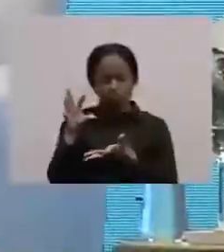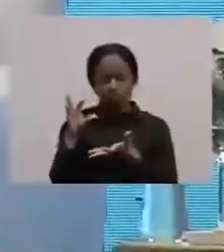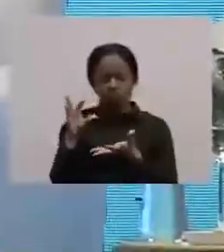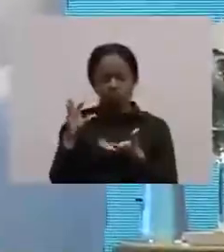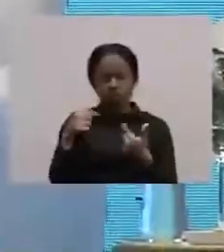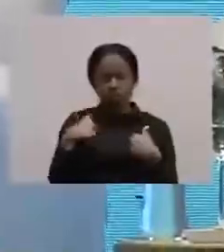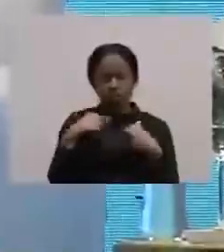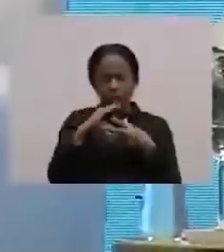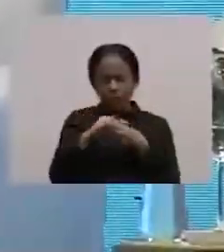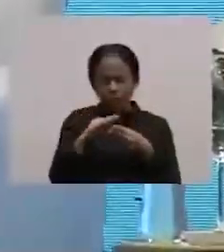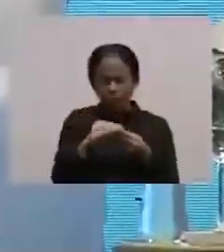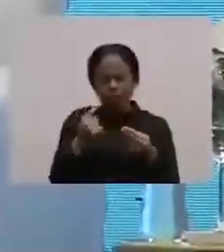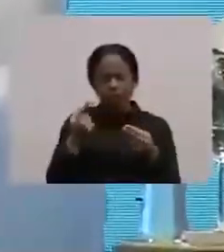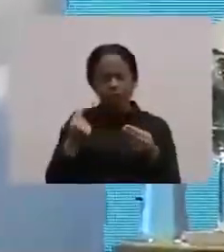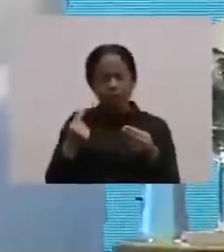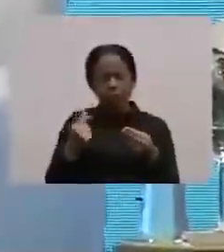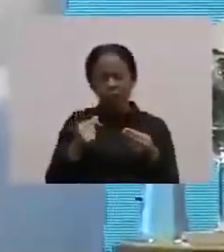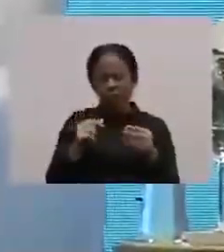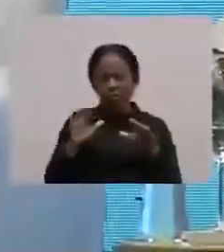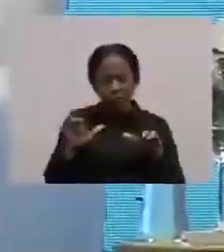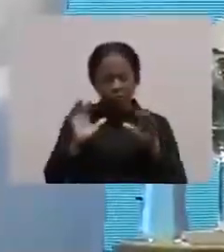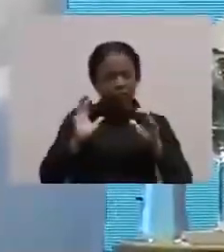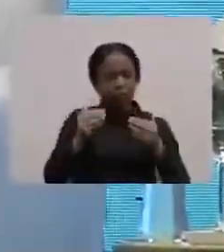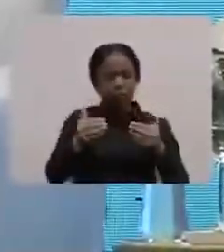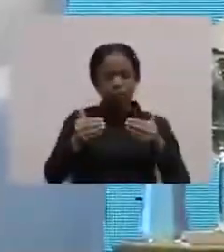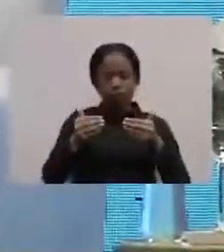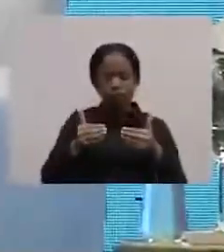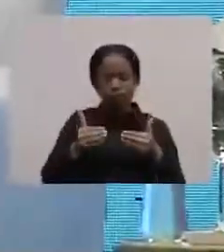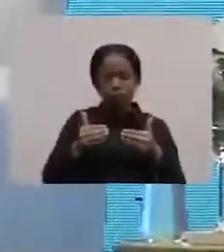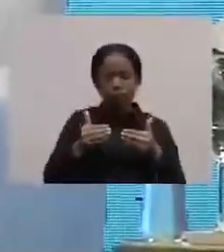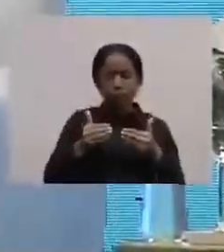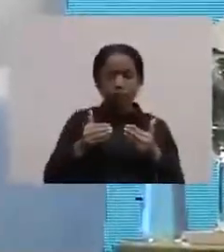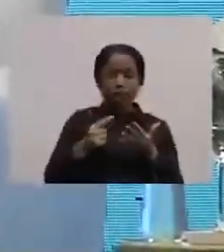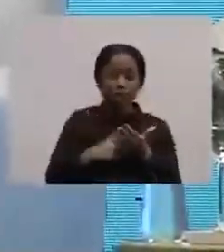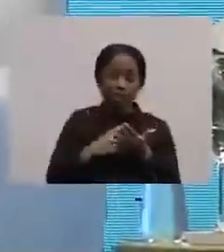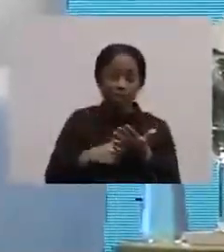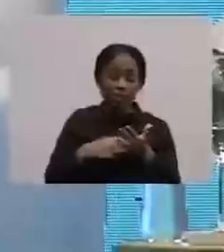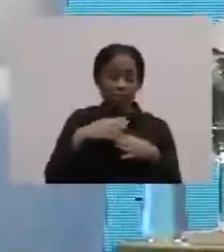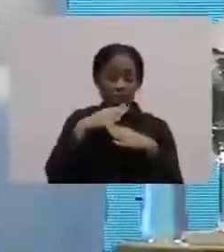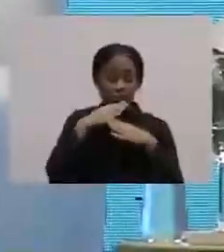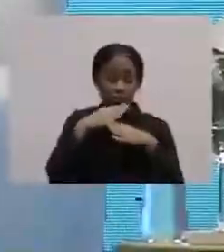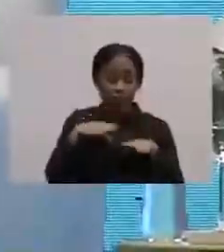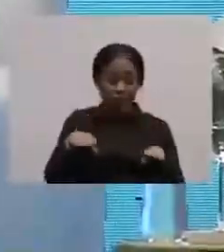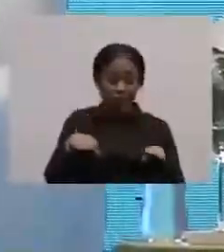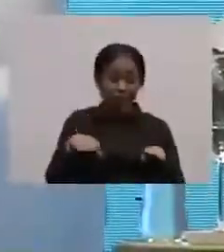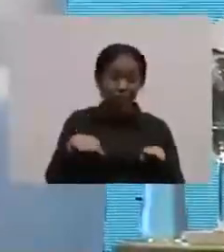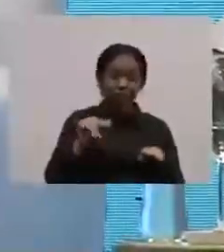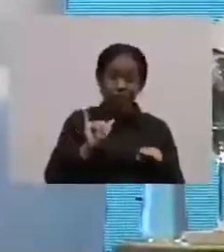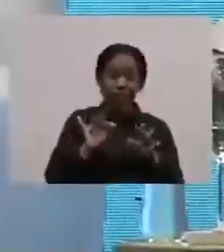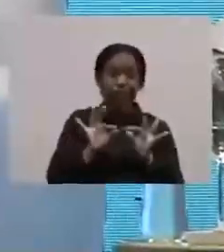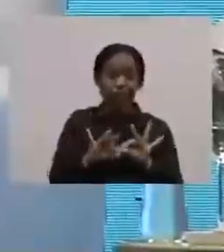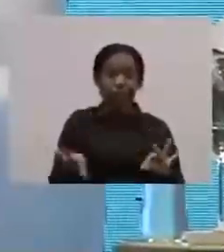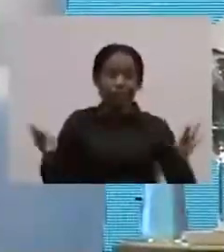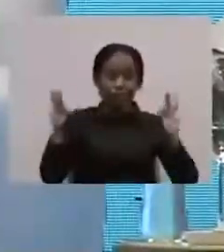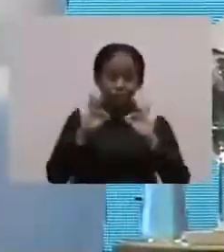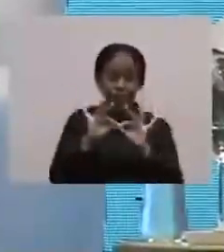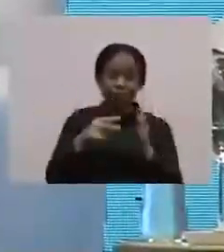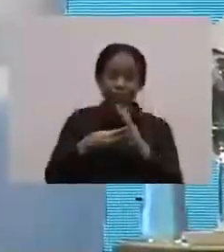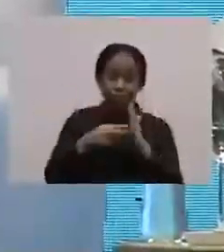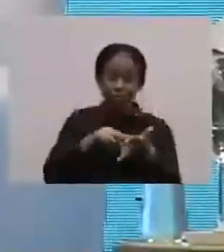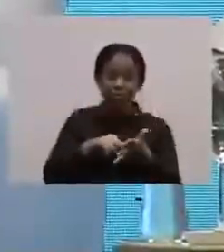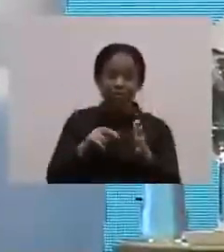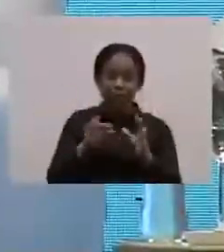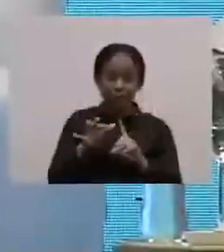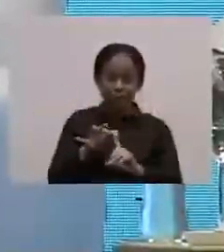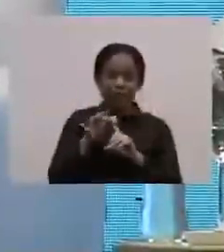¿Qué hacemos o qué no hacemos? Porque hasta el silencio tiene aquí un valor, tiene una significación.